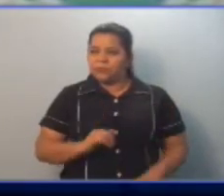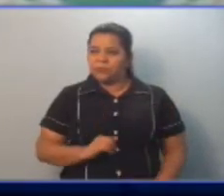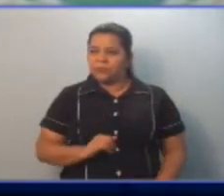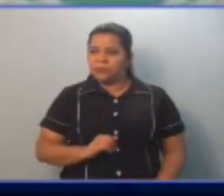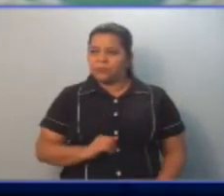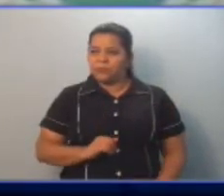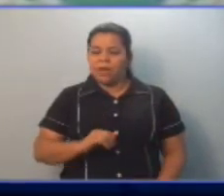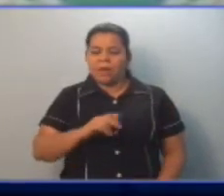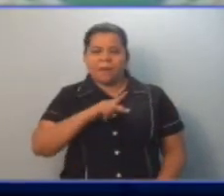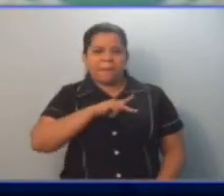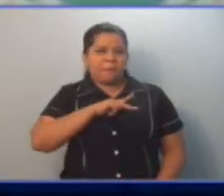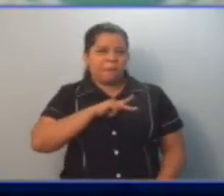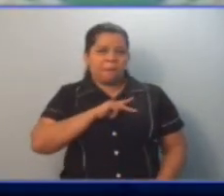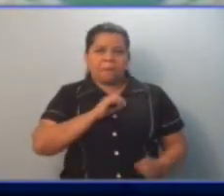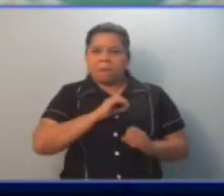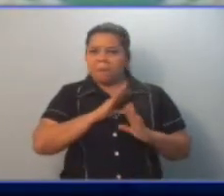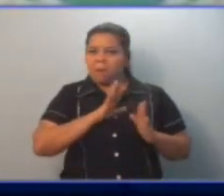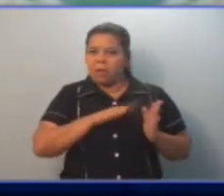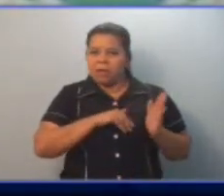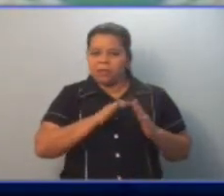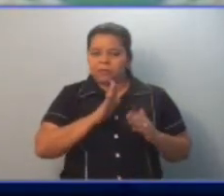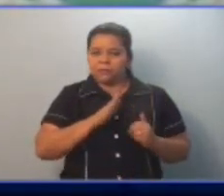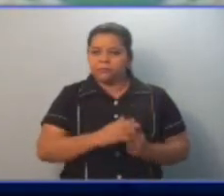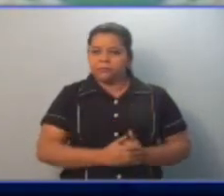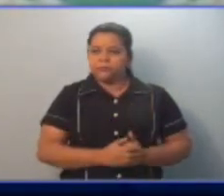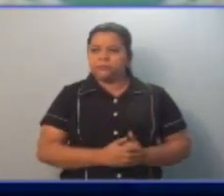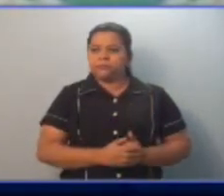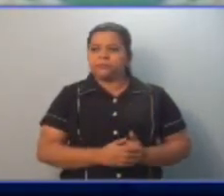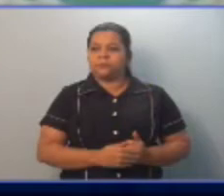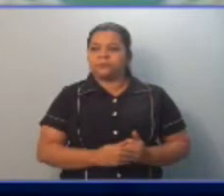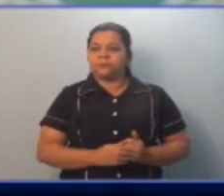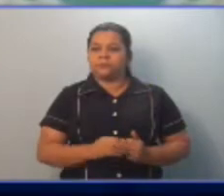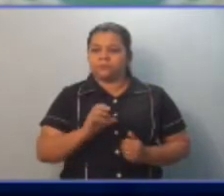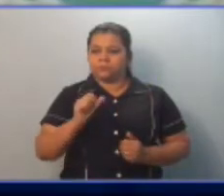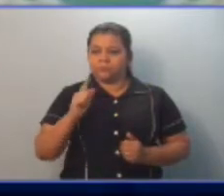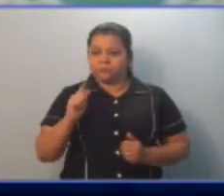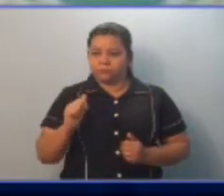poco personalizada de parte de los miembros de la sala.